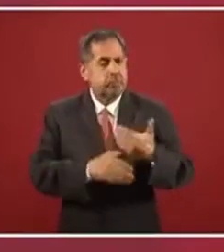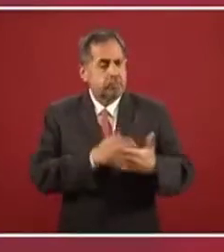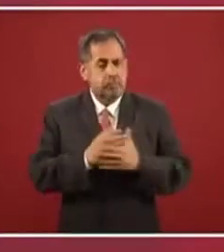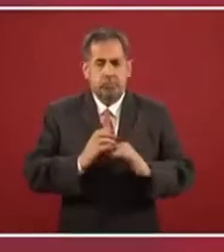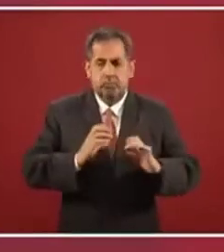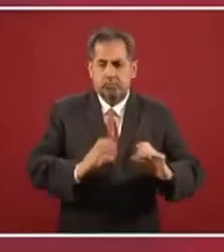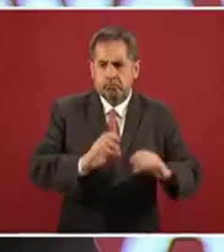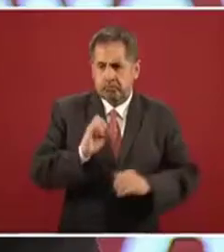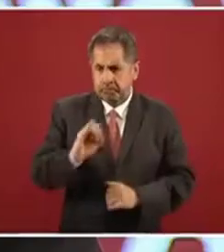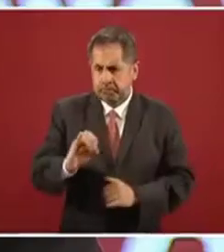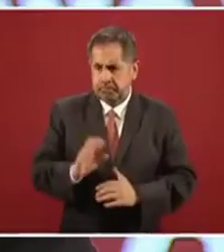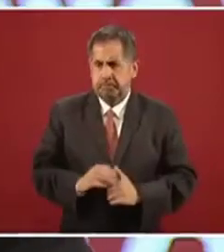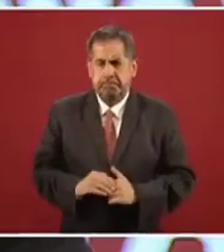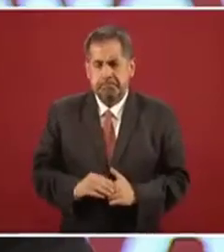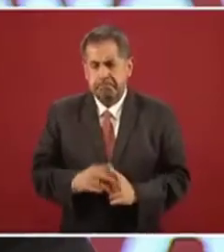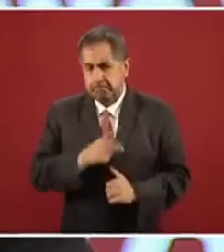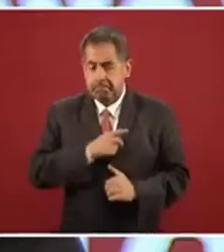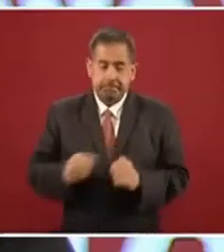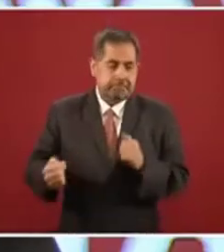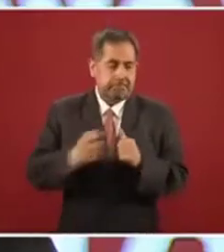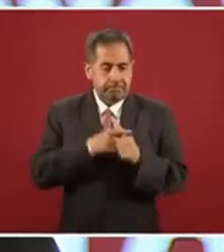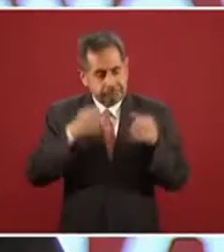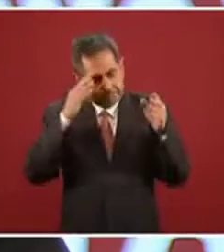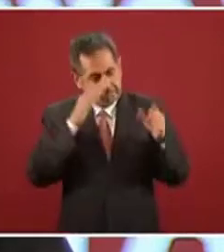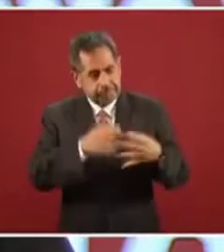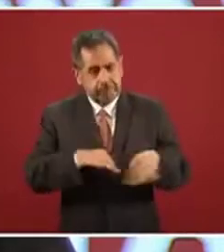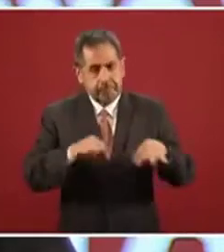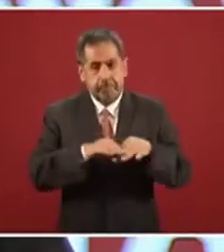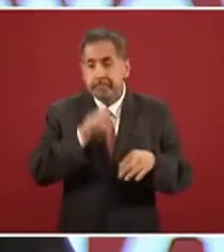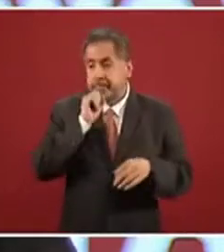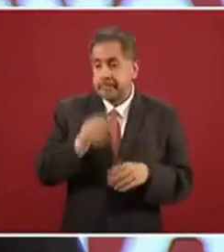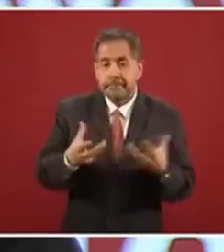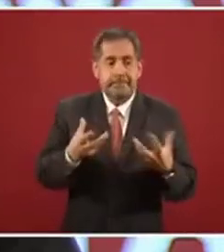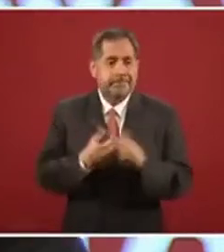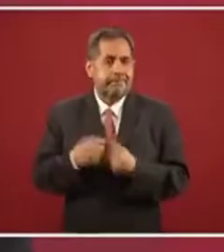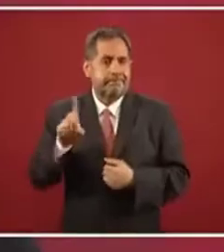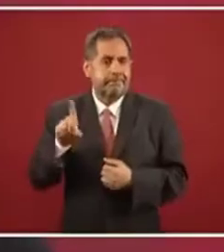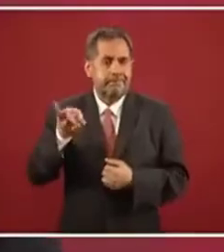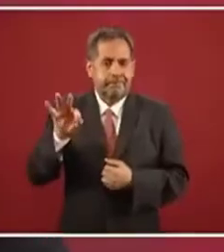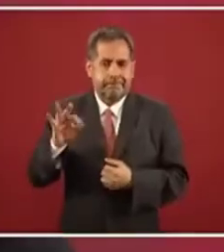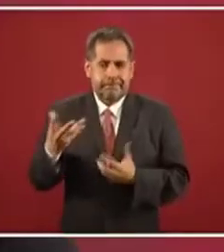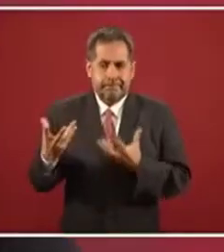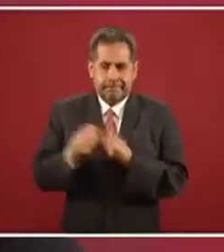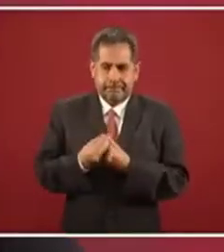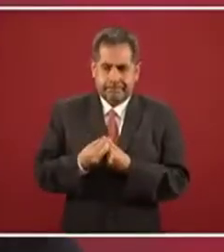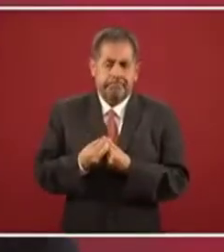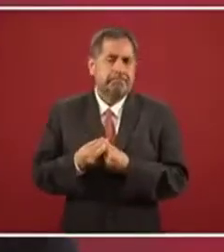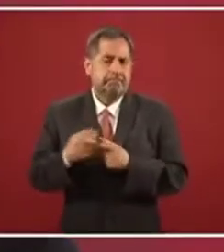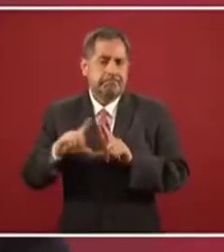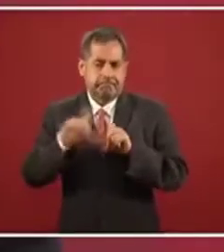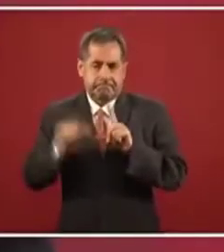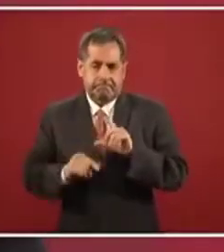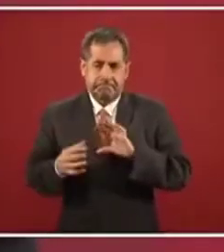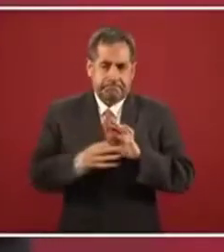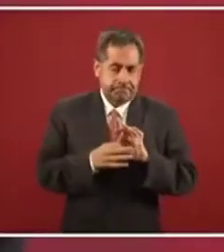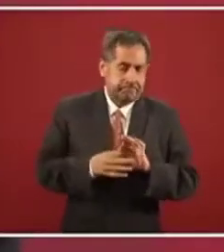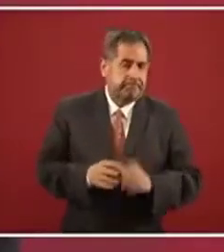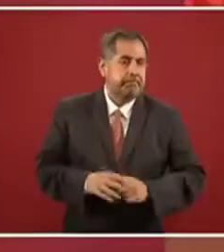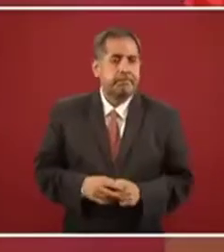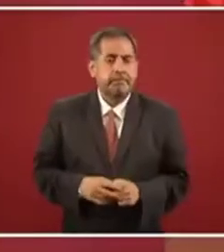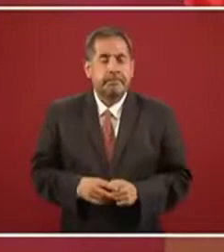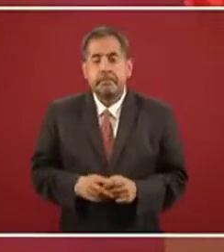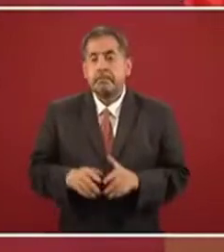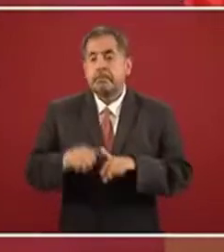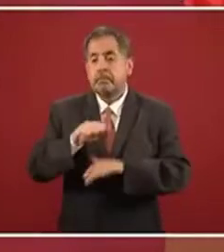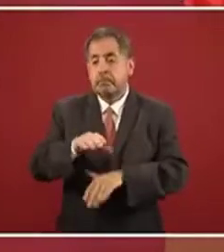cuidando y que debe ser prioritaria. Por eso interviene también el desarrollo integral de la familia, que es un sistema nacional. Respecto a